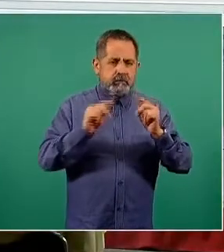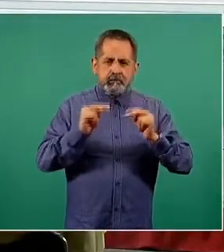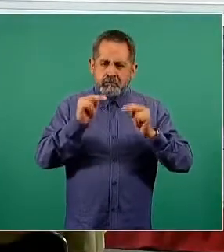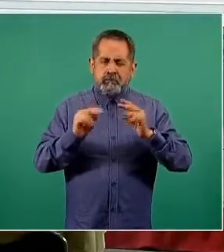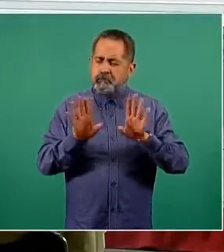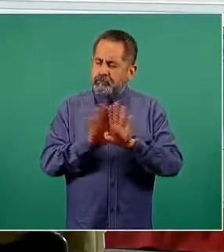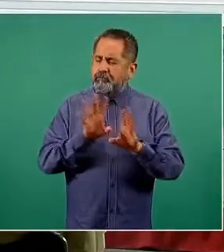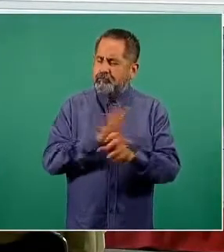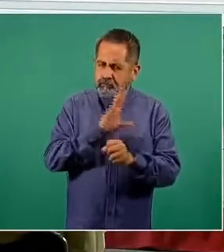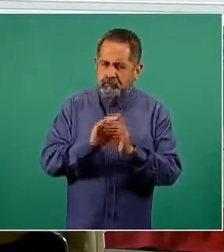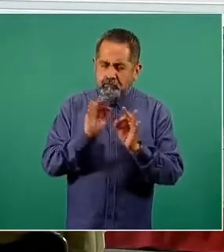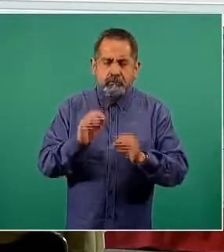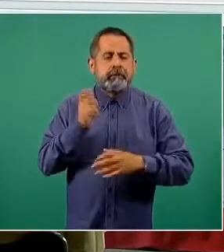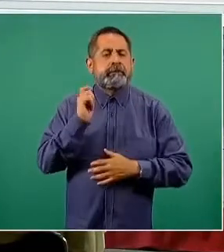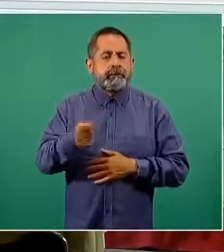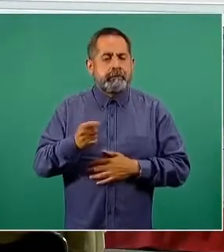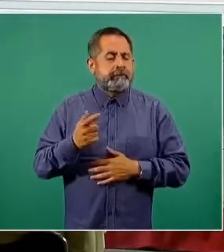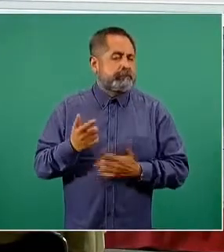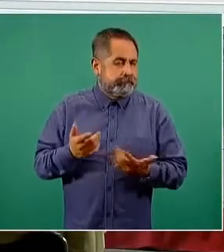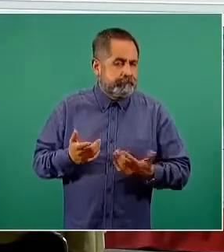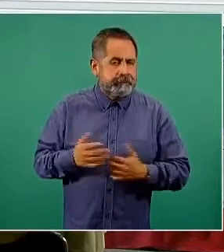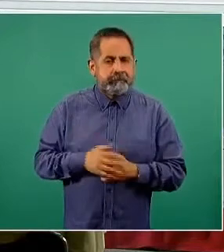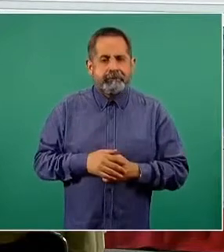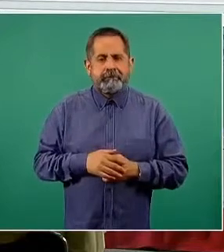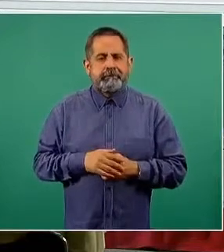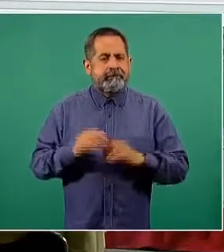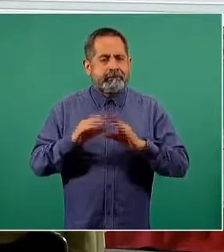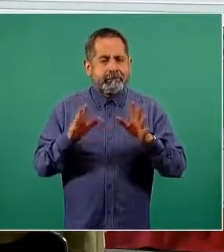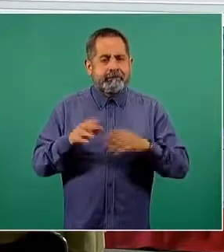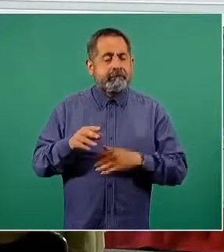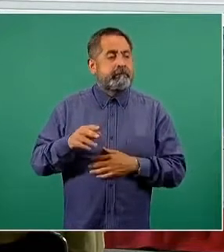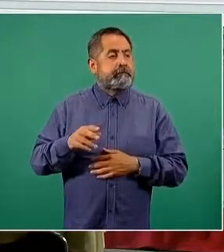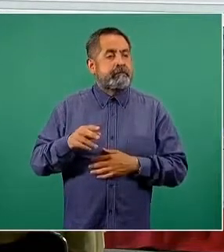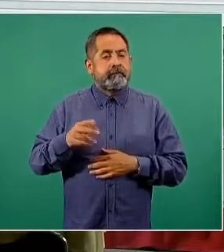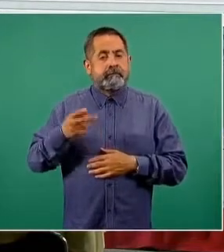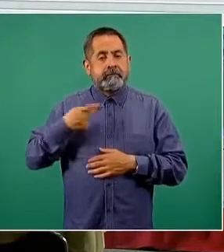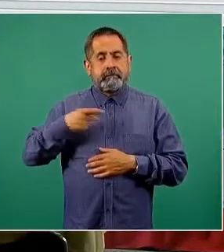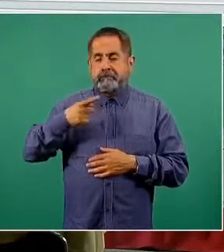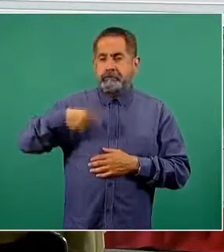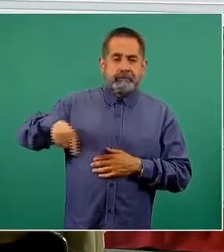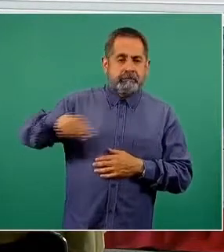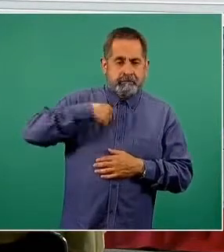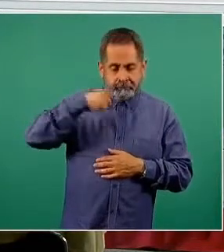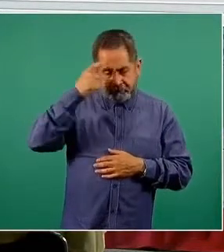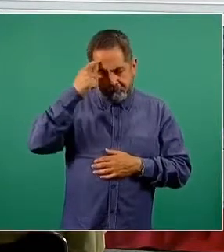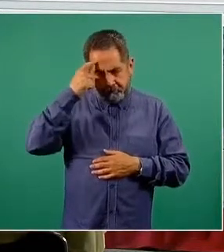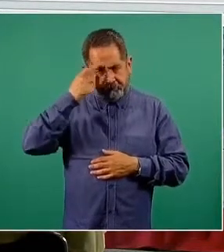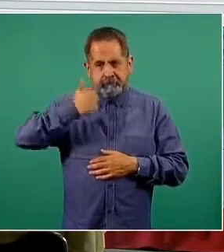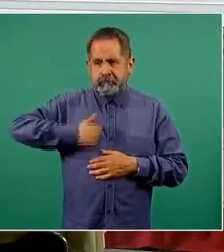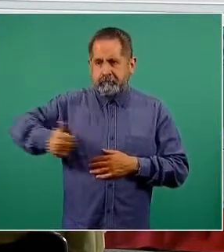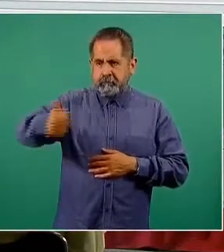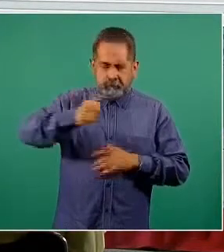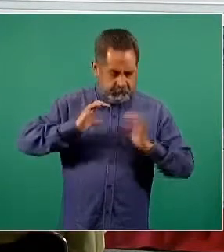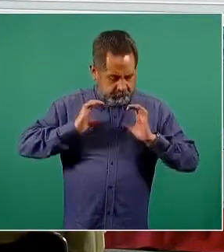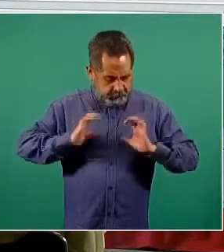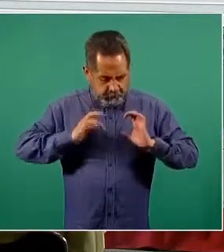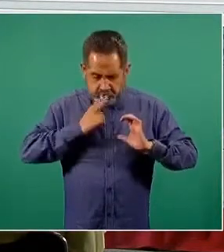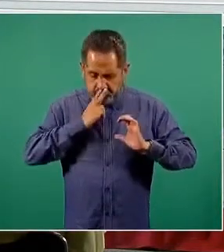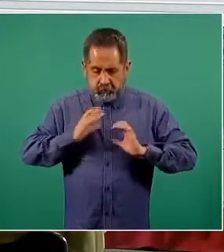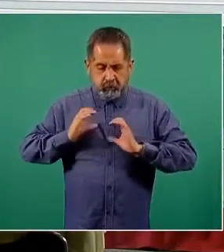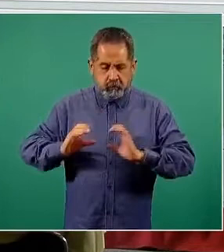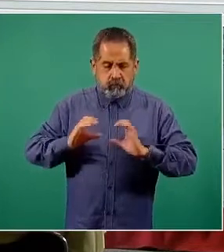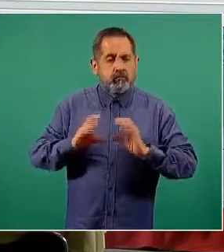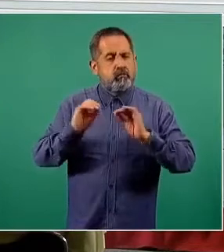de implementarse. Nos referimos específicamente, obvio, a los que de manera personal y directa hacemos cada uno de nosotros, como los que de